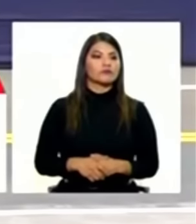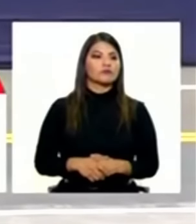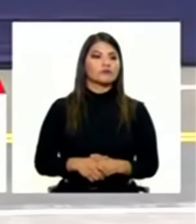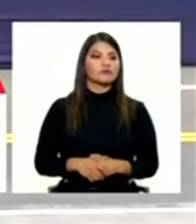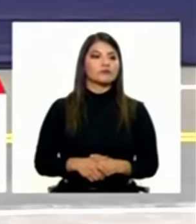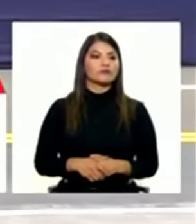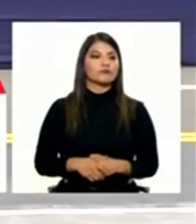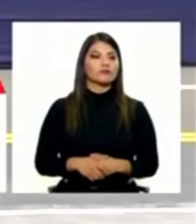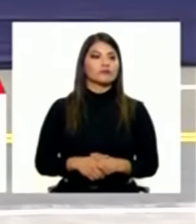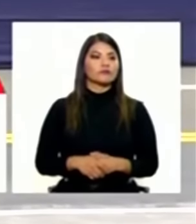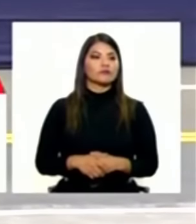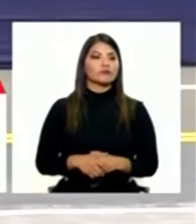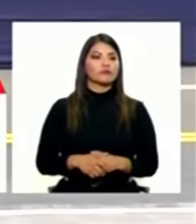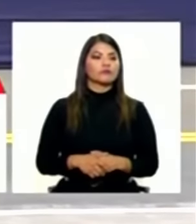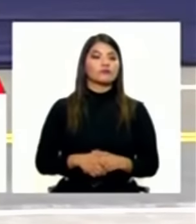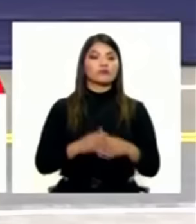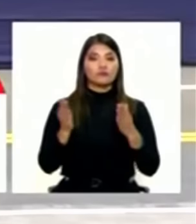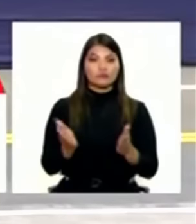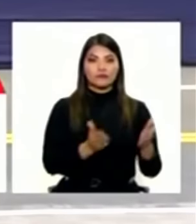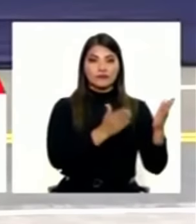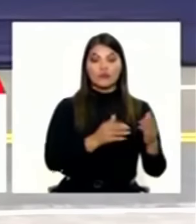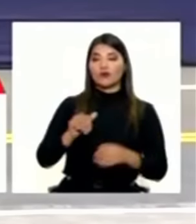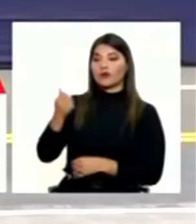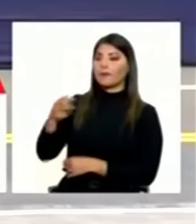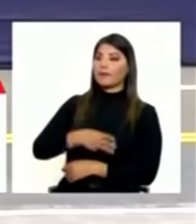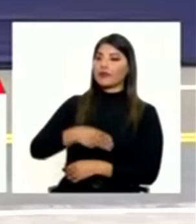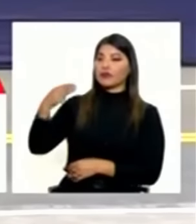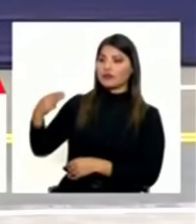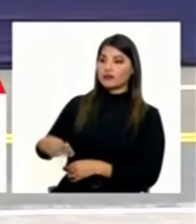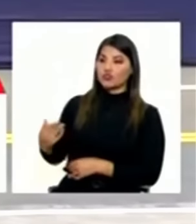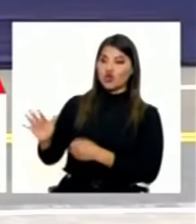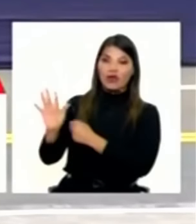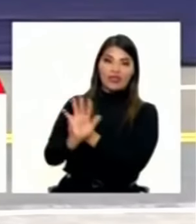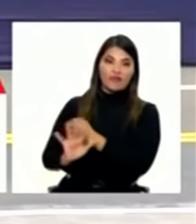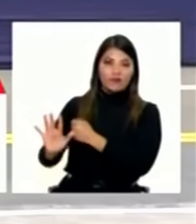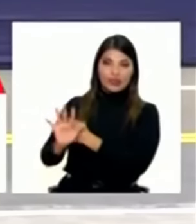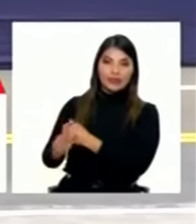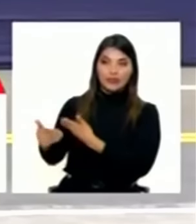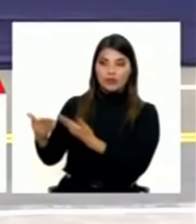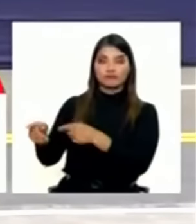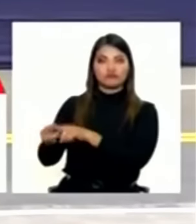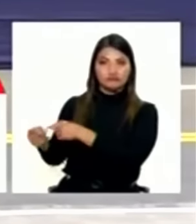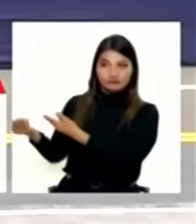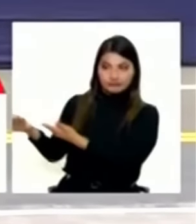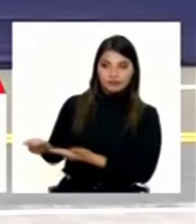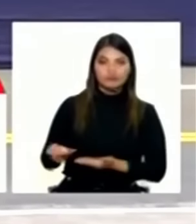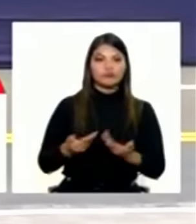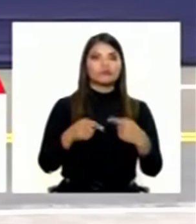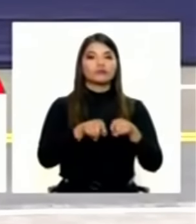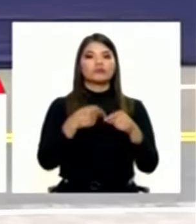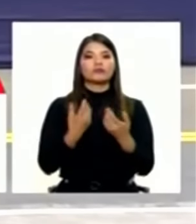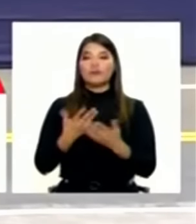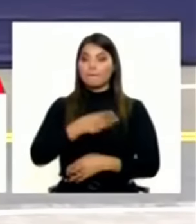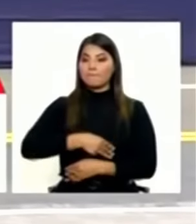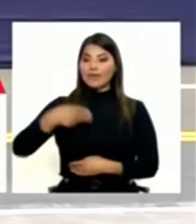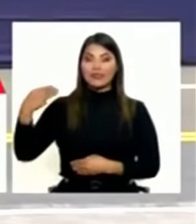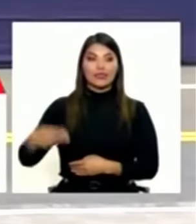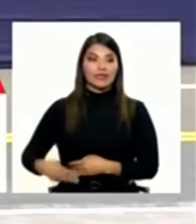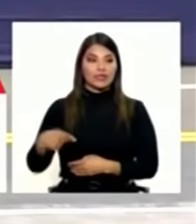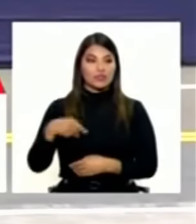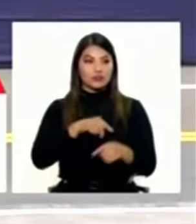Ahora será el turno del Ministerio de Defensa. A nombre del Ministerio de Defensa, a ser presentada por el señor Ministro de Estado